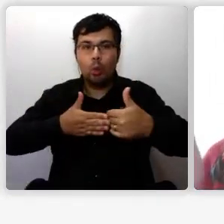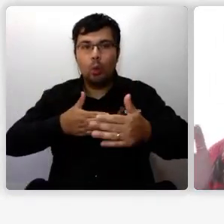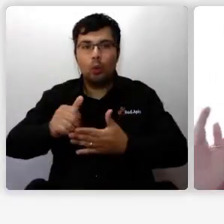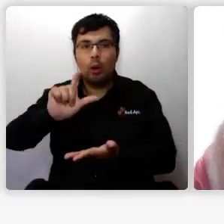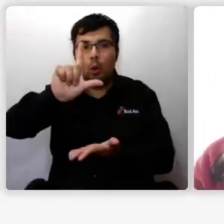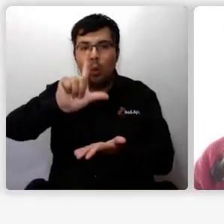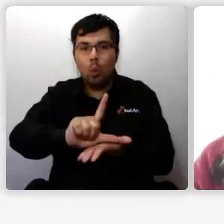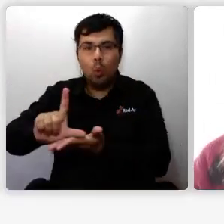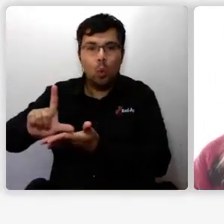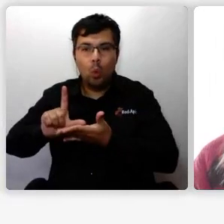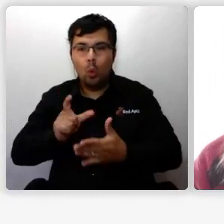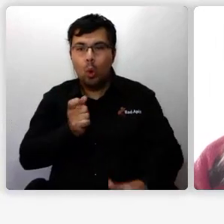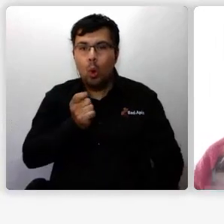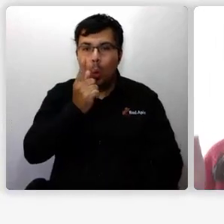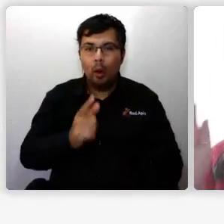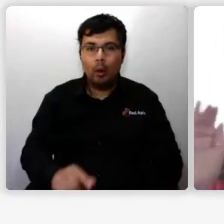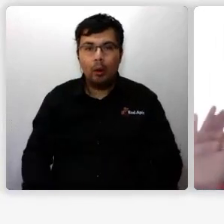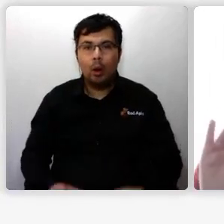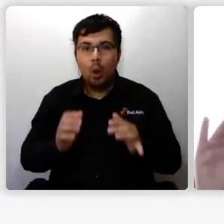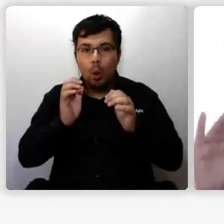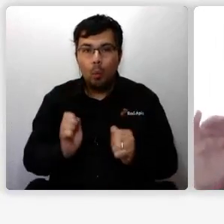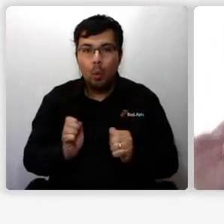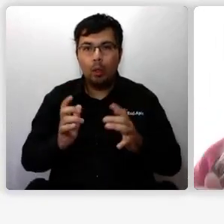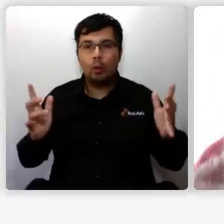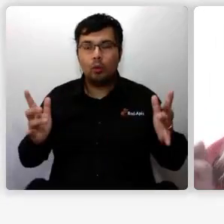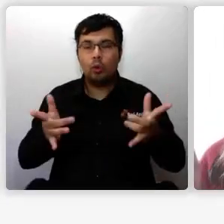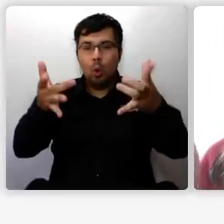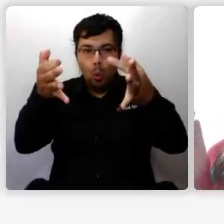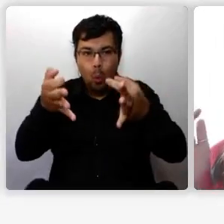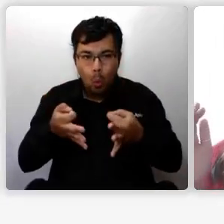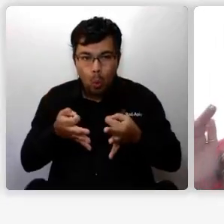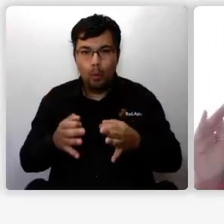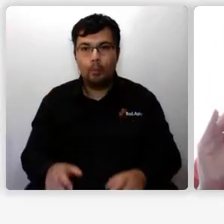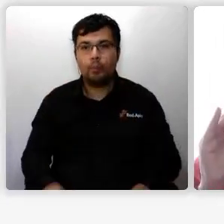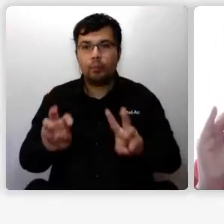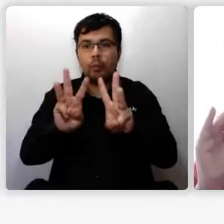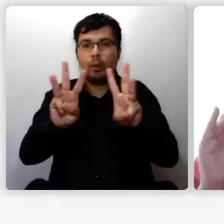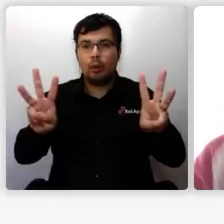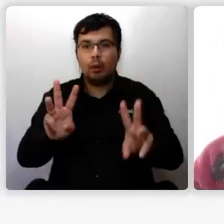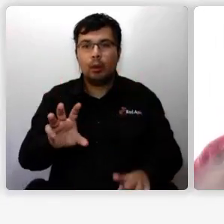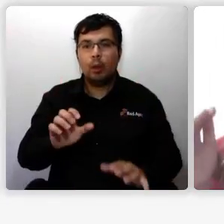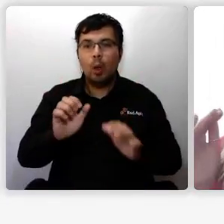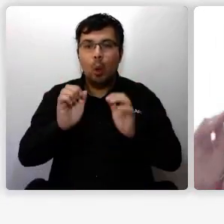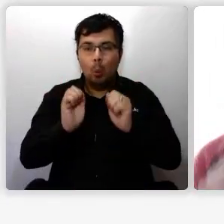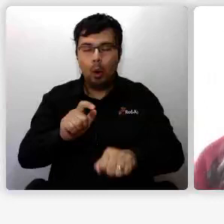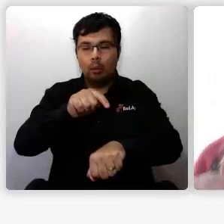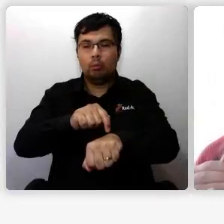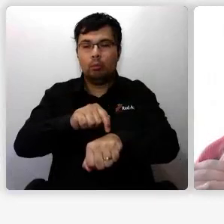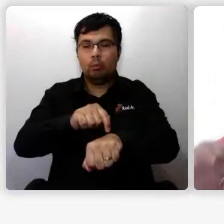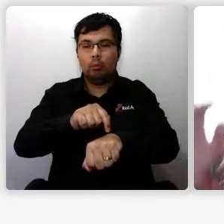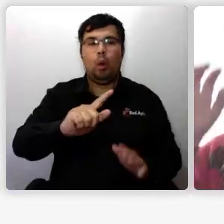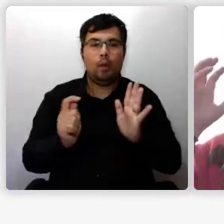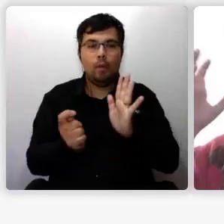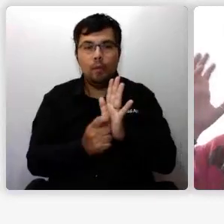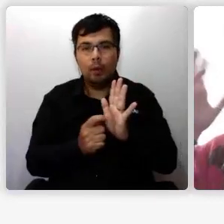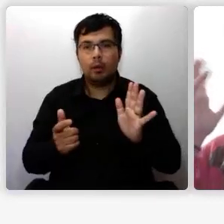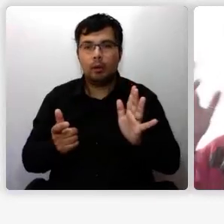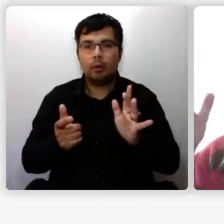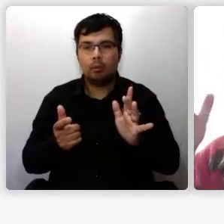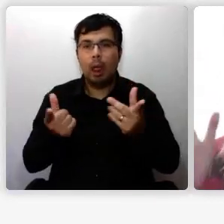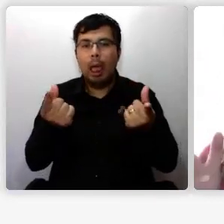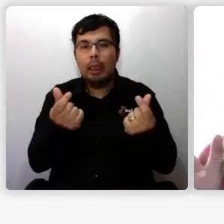ubicaciones? ¿Puedo hacer cotización en línea? ¿Puedo agendar en línea? tarifas, servicios. Es